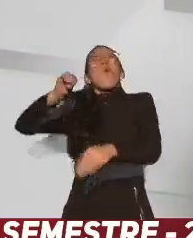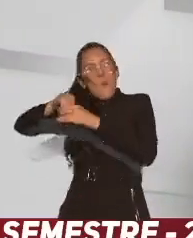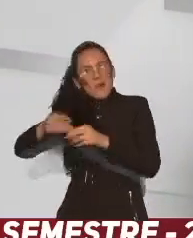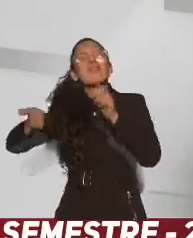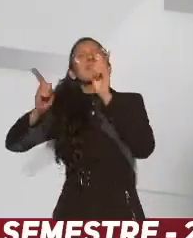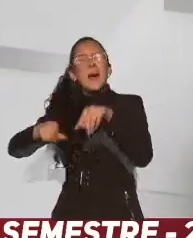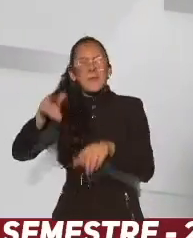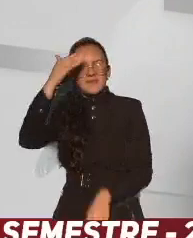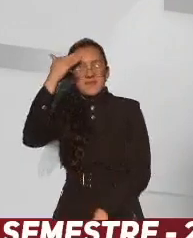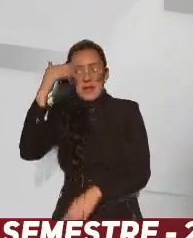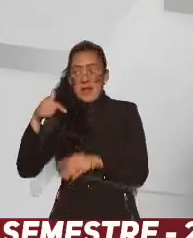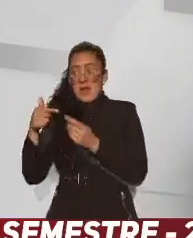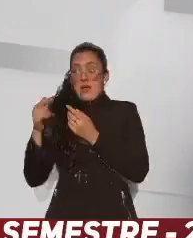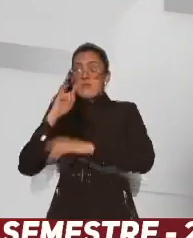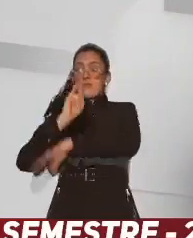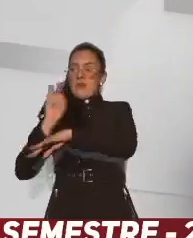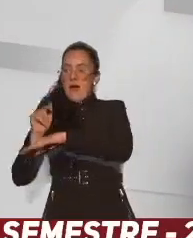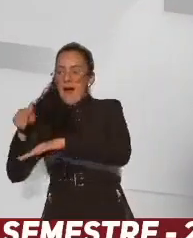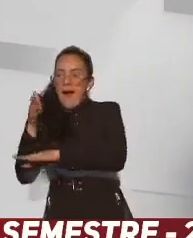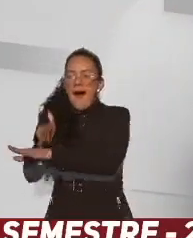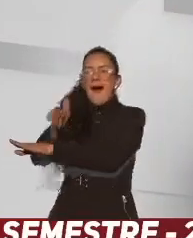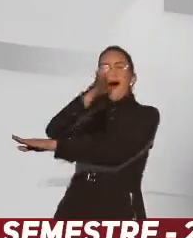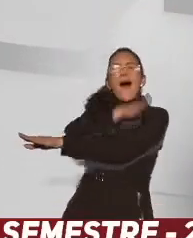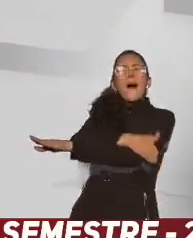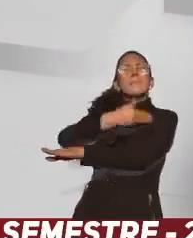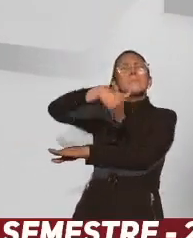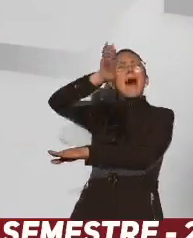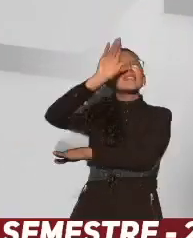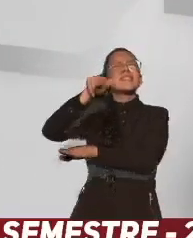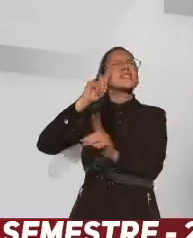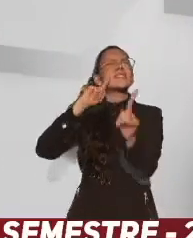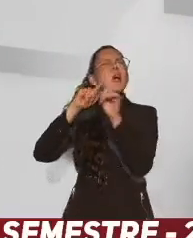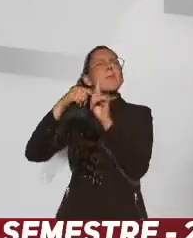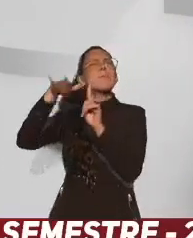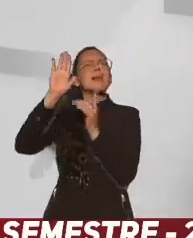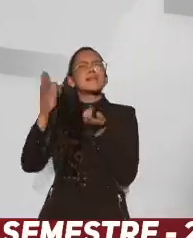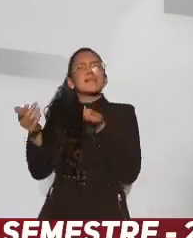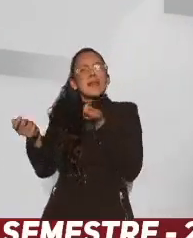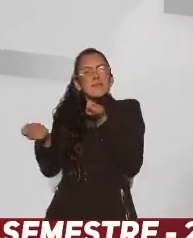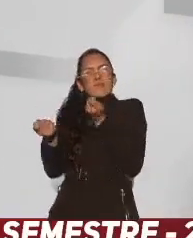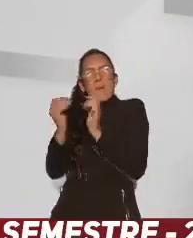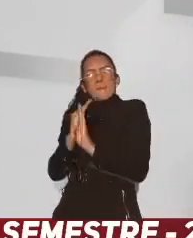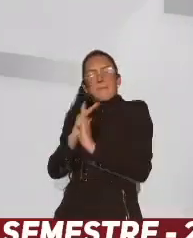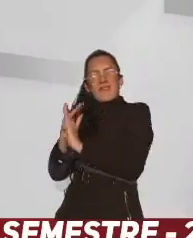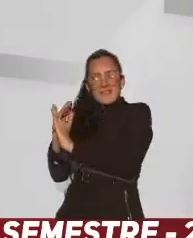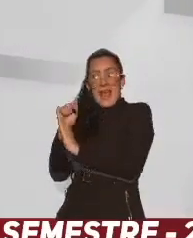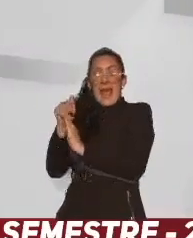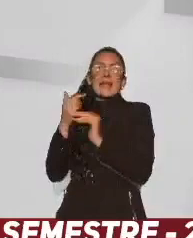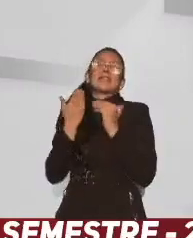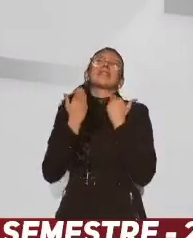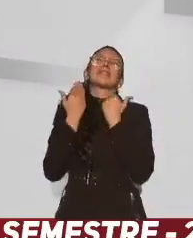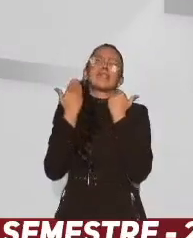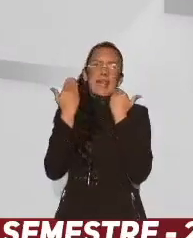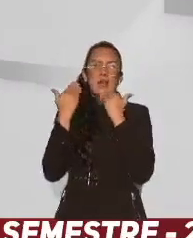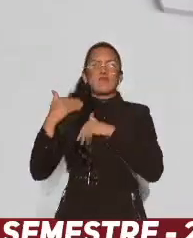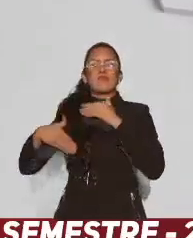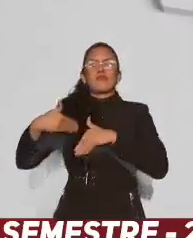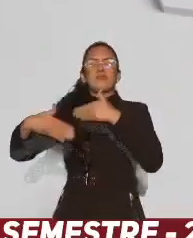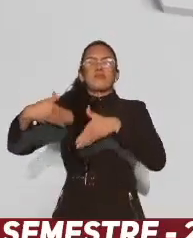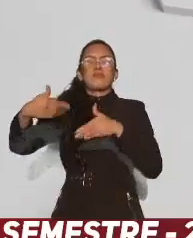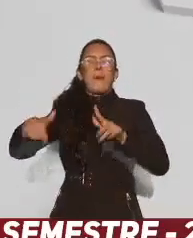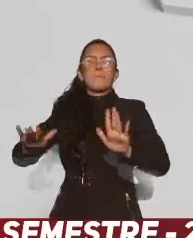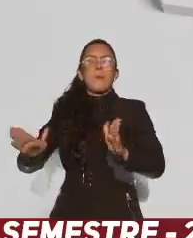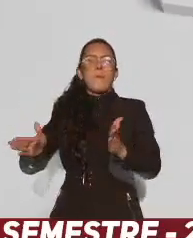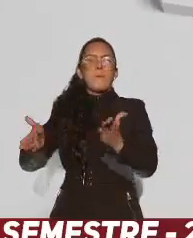la anterior a la verificación, hemos logrado la prevención, creando un impacto importante en los procesos de mejora continua al interior